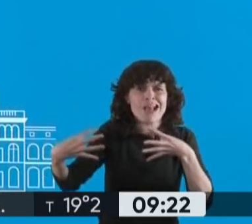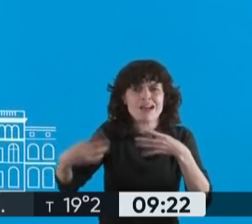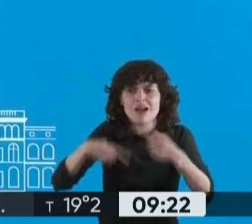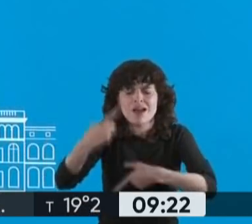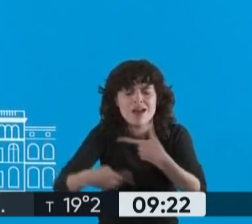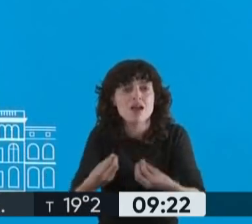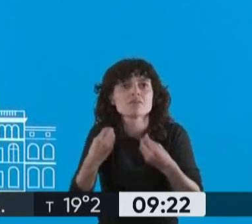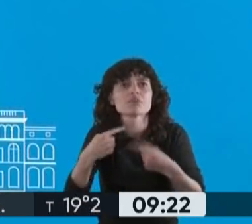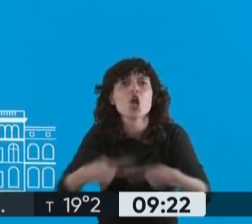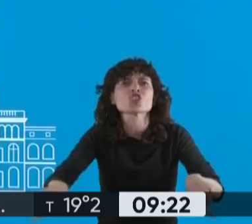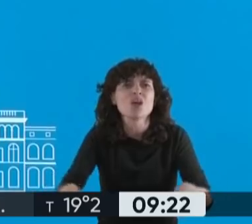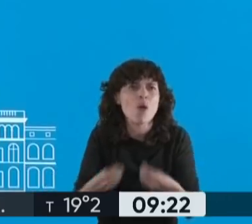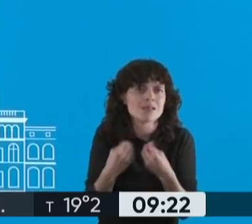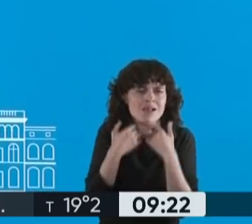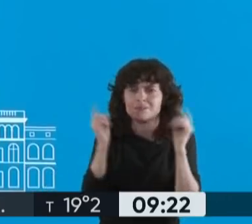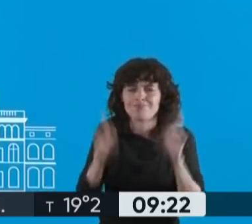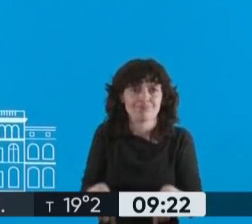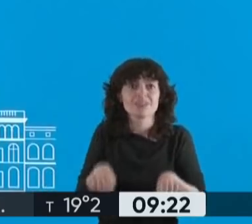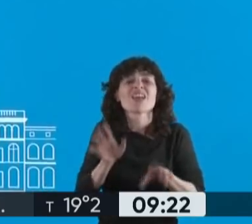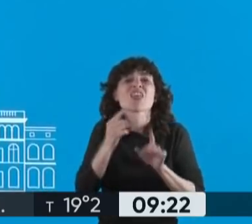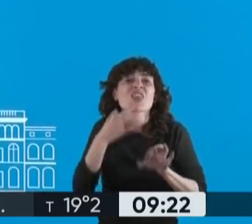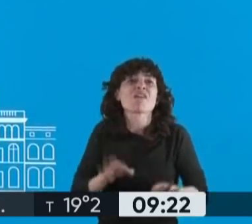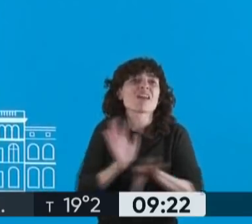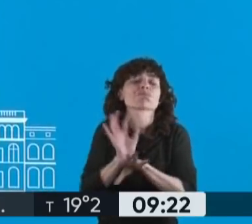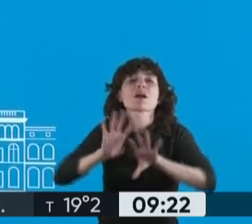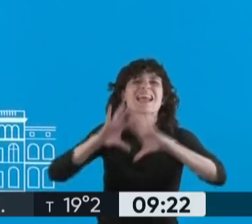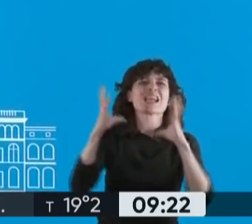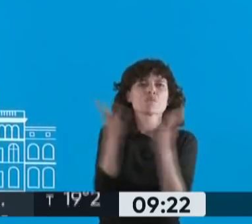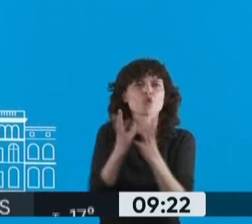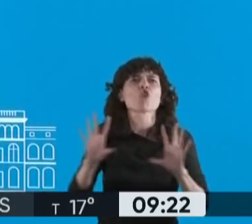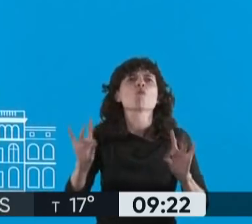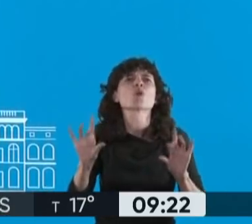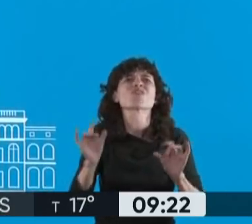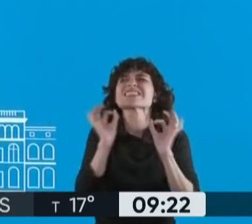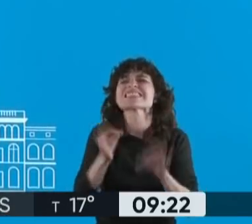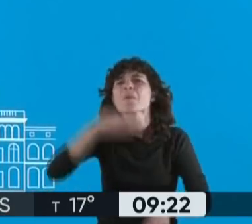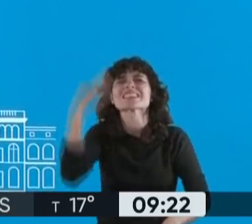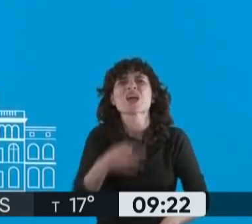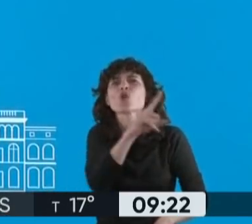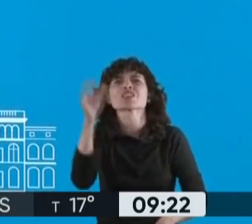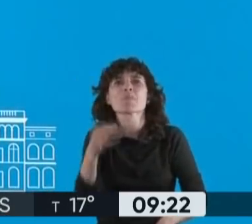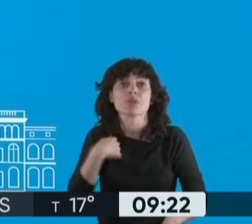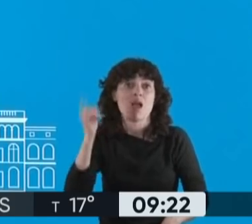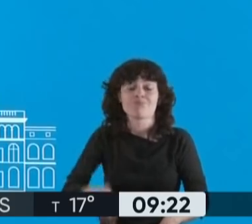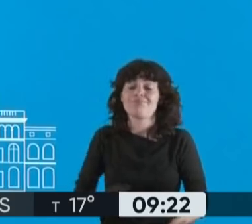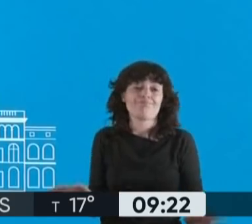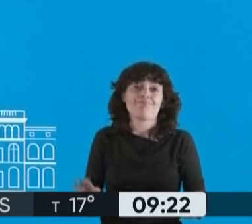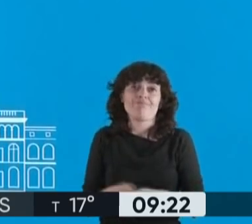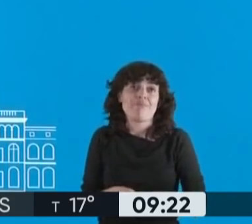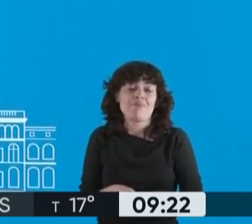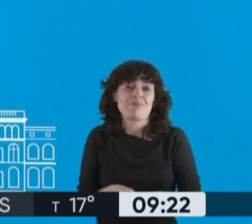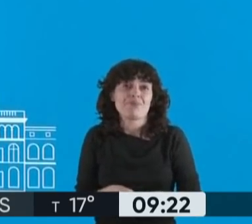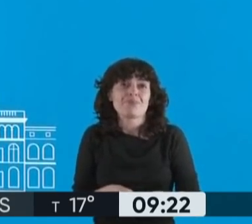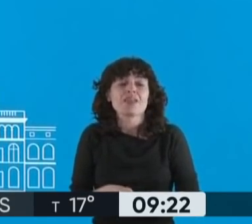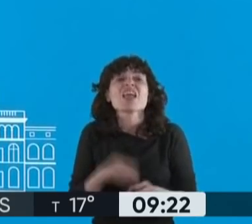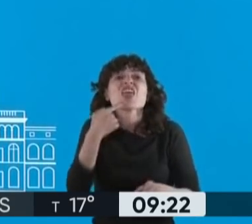mundo en vilo. Entonces la verdad es que en este mundo todo lo que tenga que ver con como cantábamos cuando éramos jóvenes, démosles una oportunidad